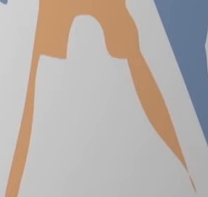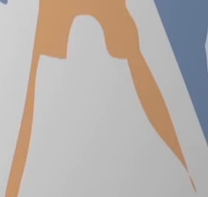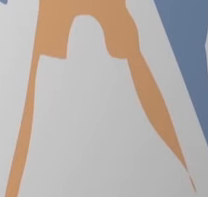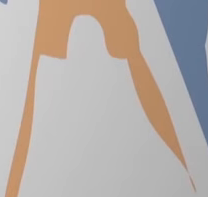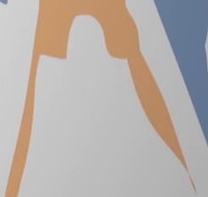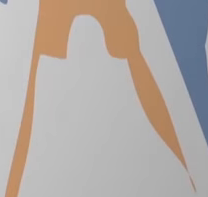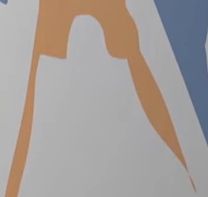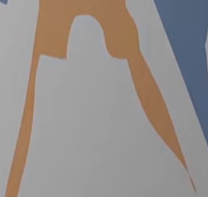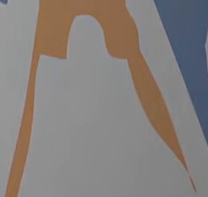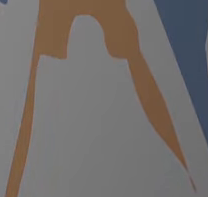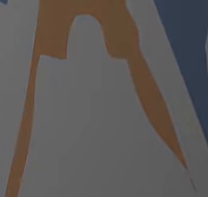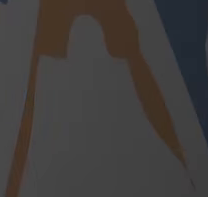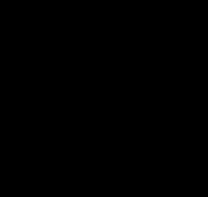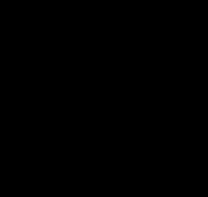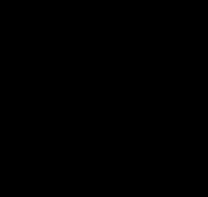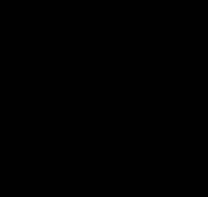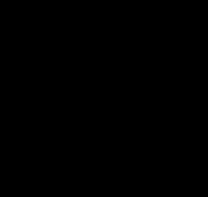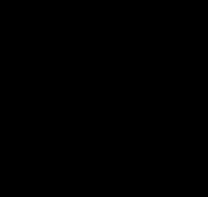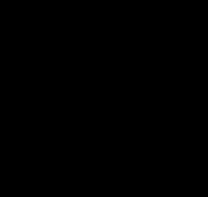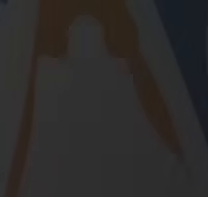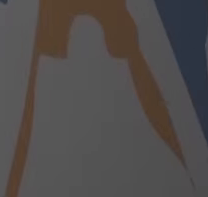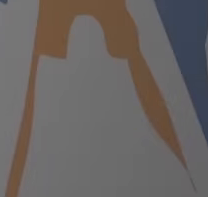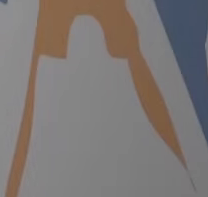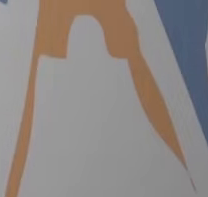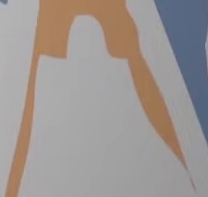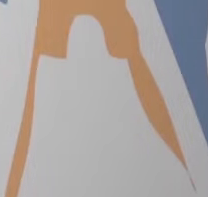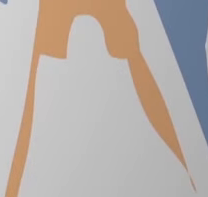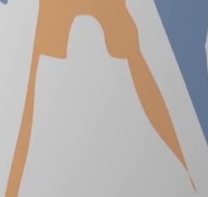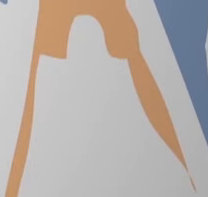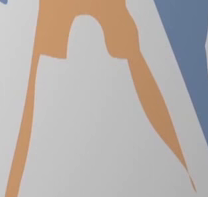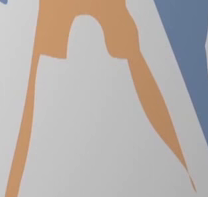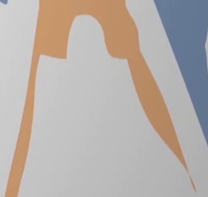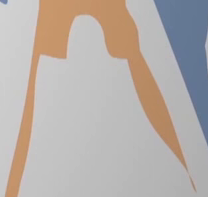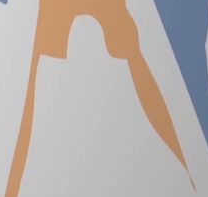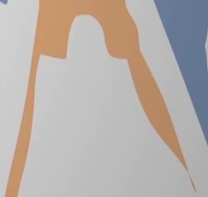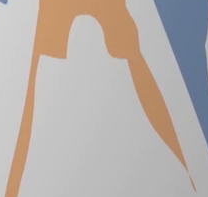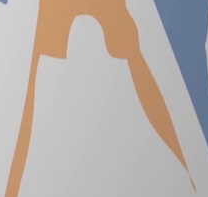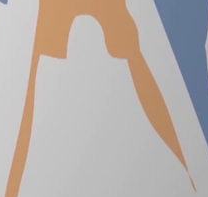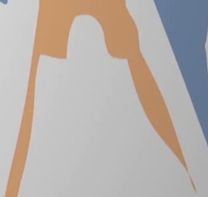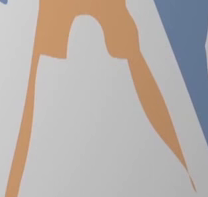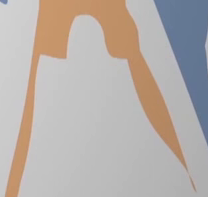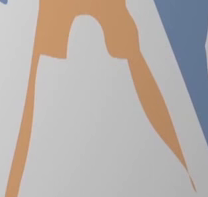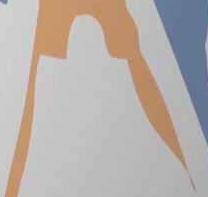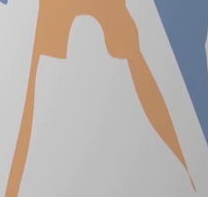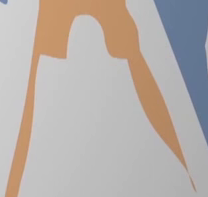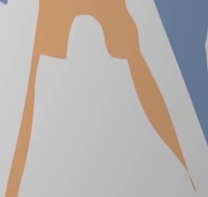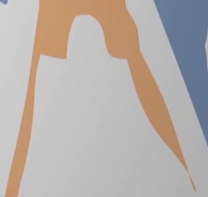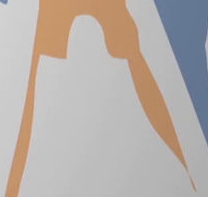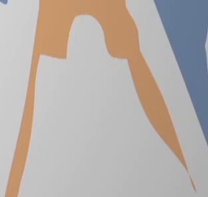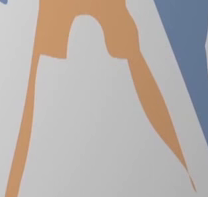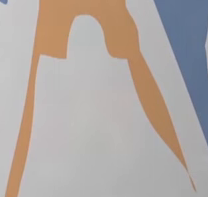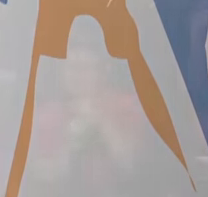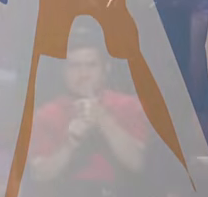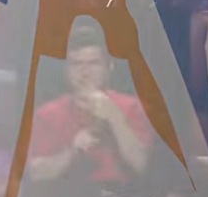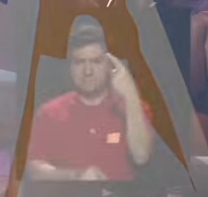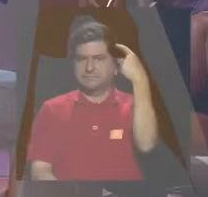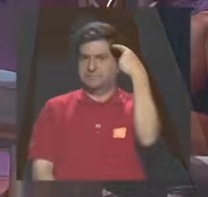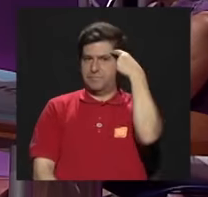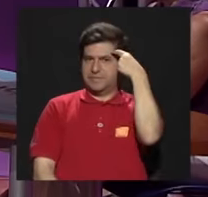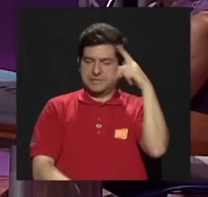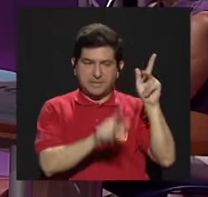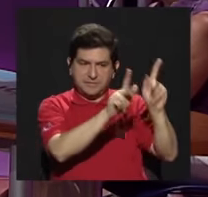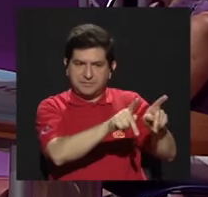hablando del acoso sexual callejero. ¿Cuál es el impacto que tiene en